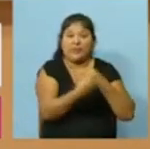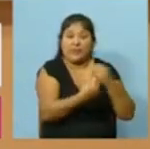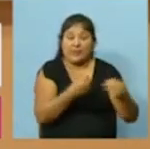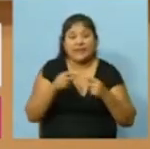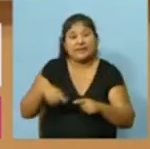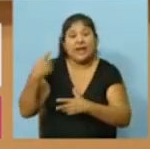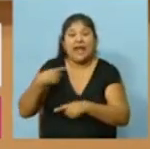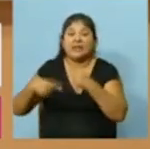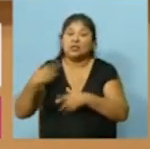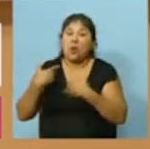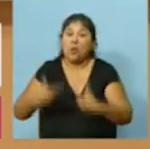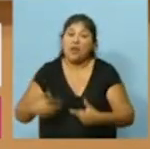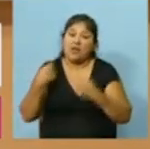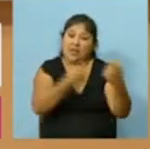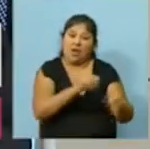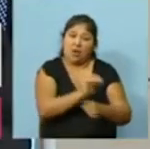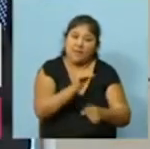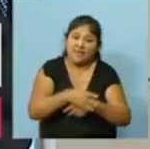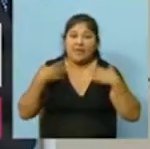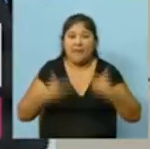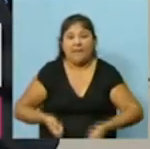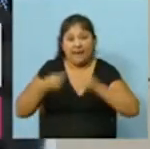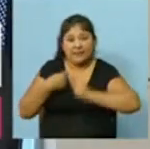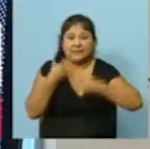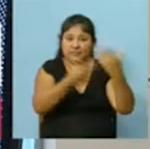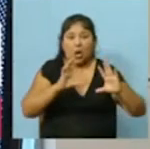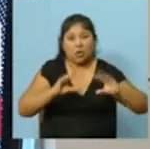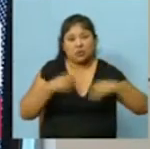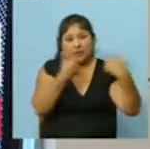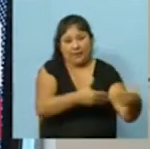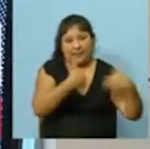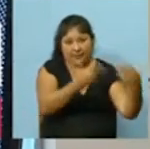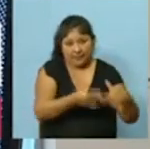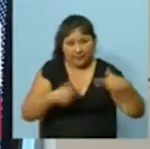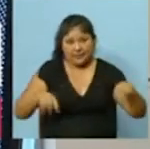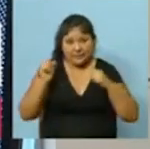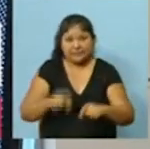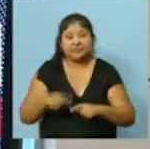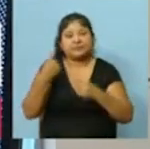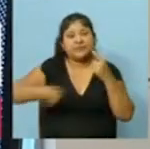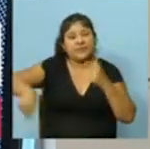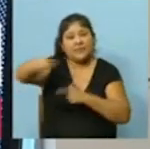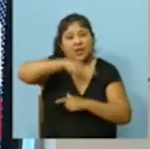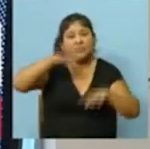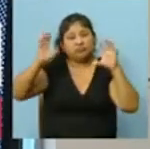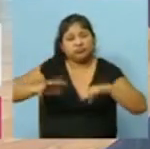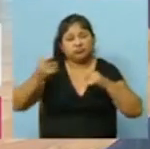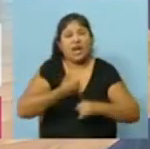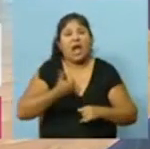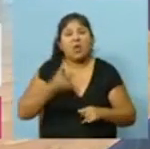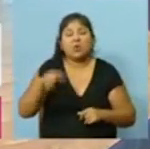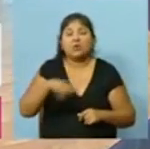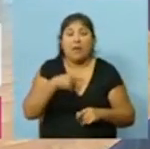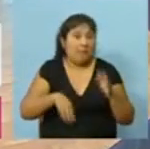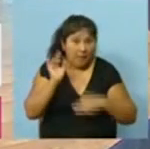con comida con mantas con colchones bien esto se ha registrado fuertemente en la capital porque en el interior